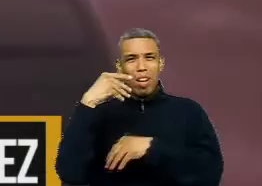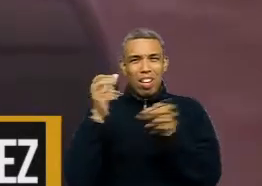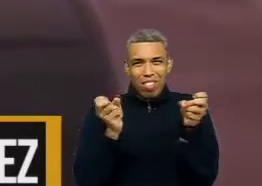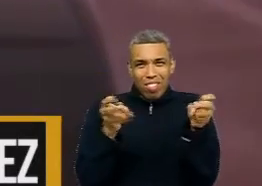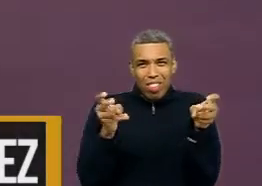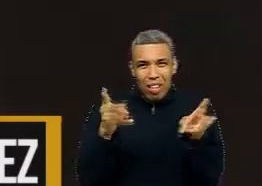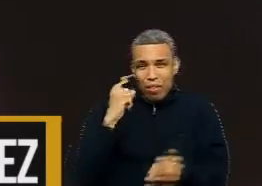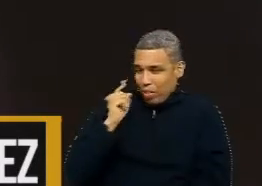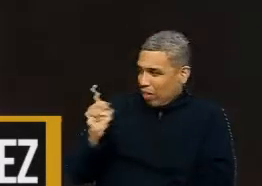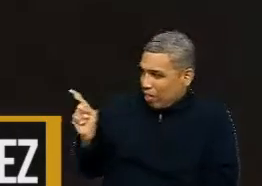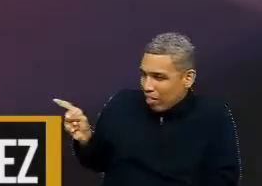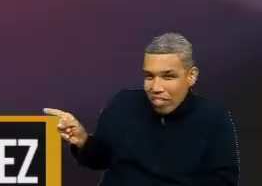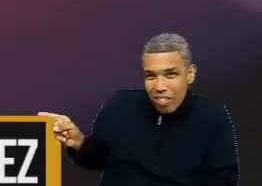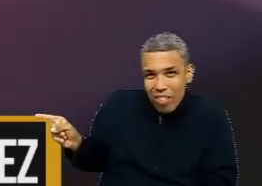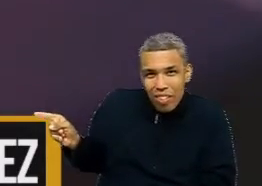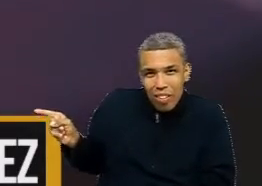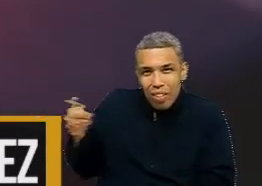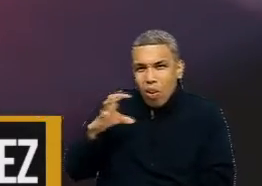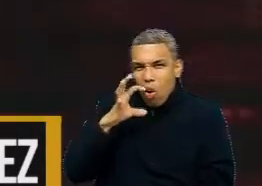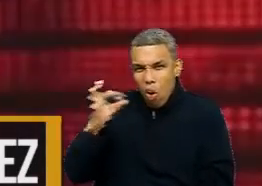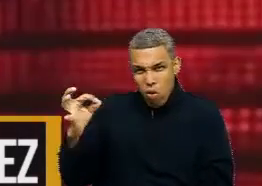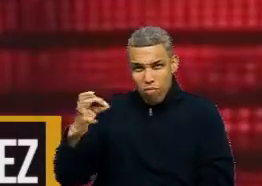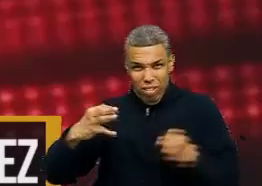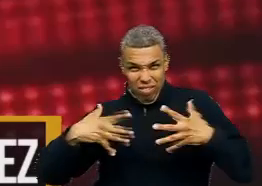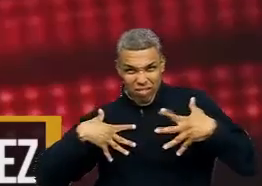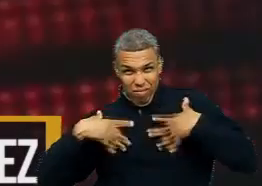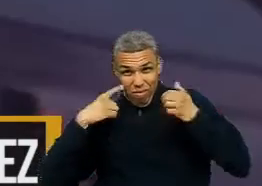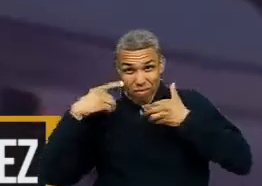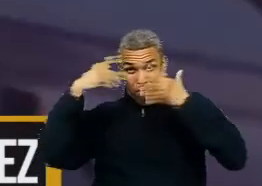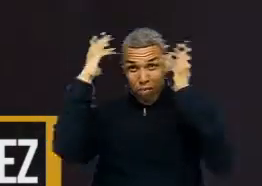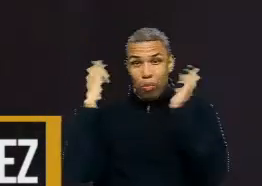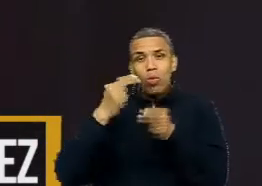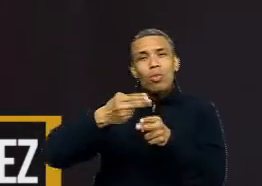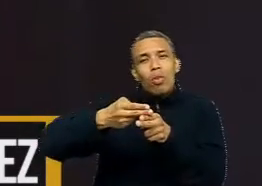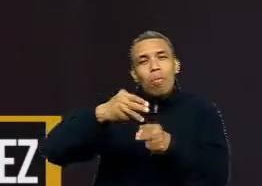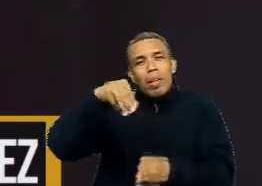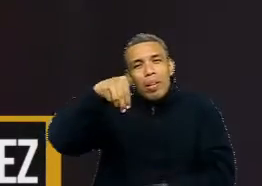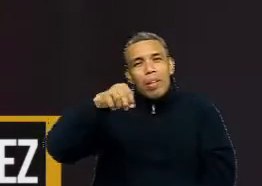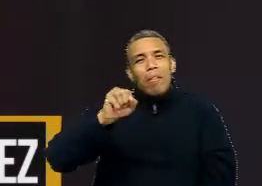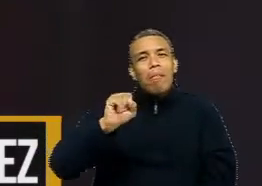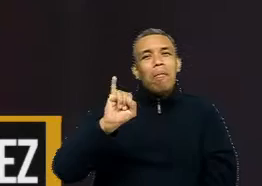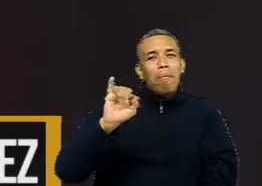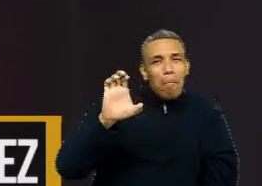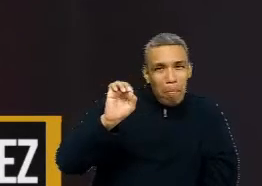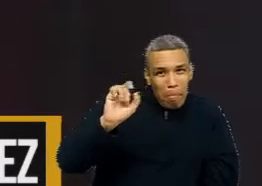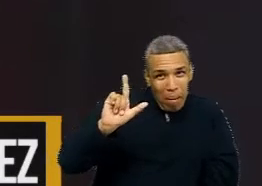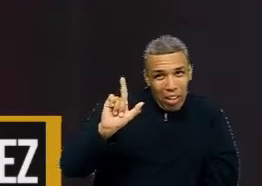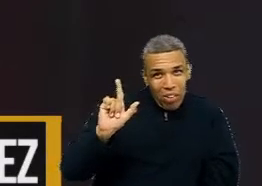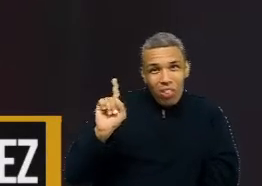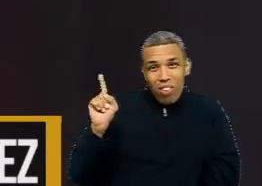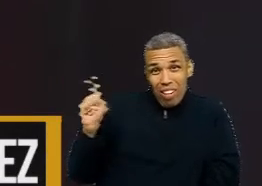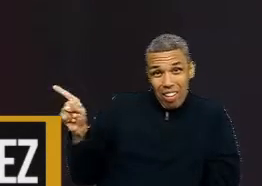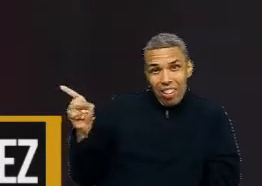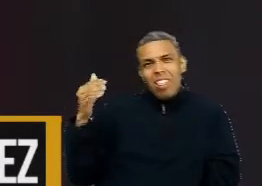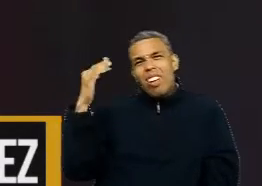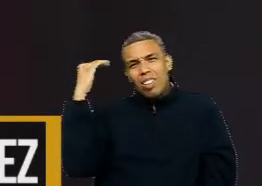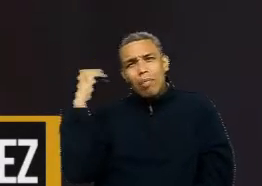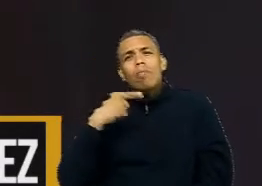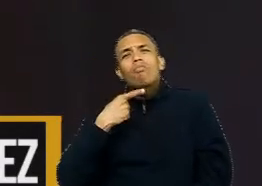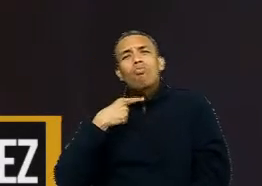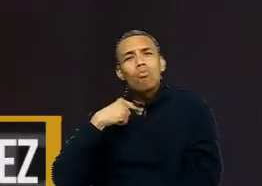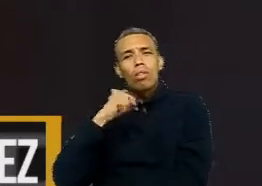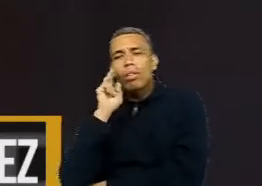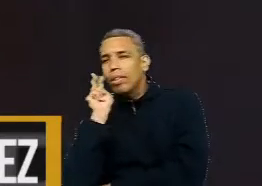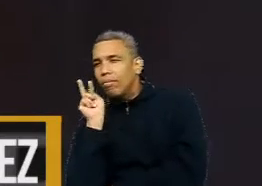caso, pues yo, a mí me gustaba, sí, ve, y yo cuando era la hora esa, con una sobrina mía que se llama Candia